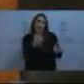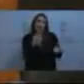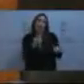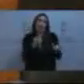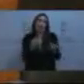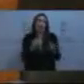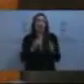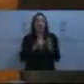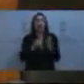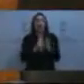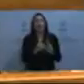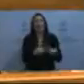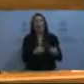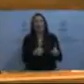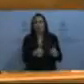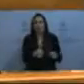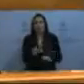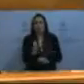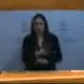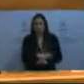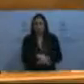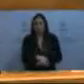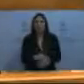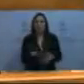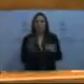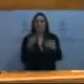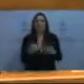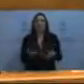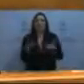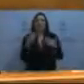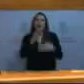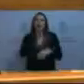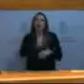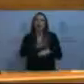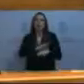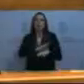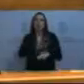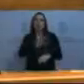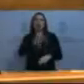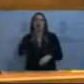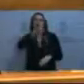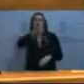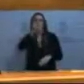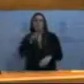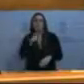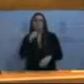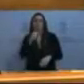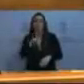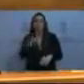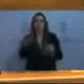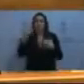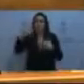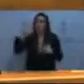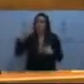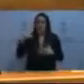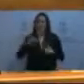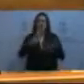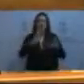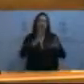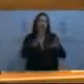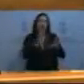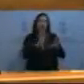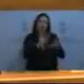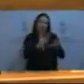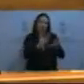basura. Muchas gracias. Gracias, señor consejero. Señor Suárez tiene la palabra. Gracias, señor presidente. Le corrijo, nunca